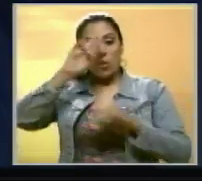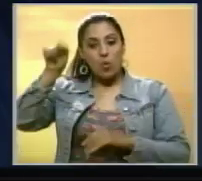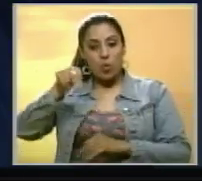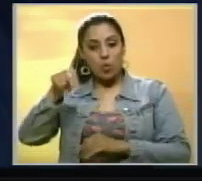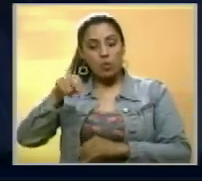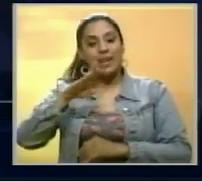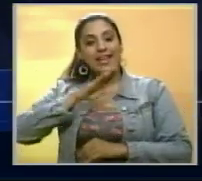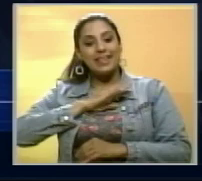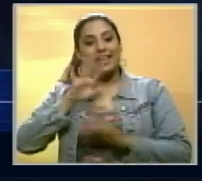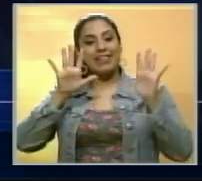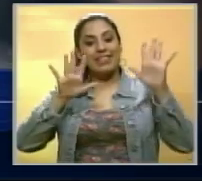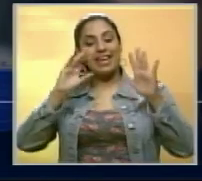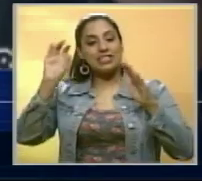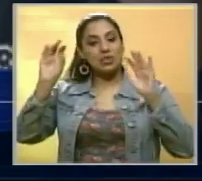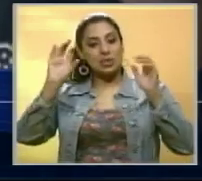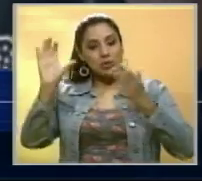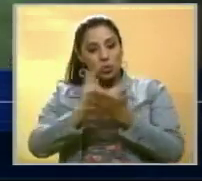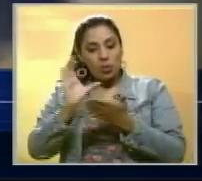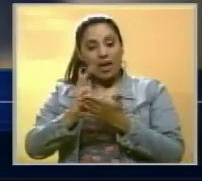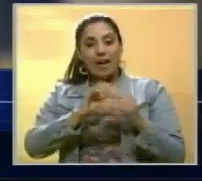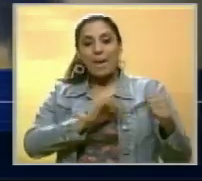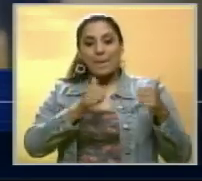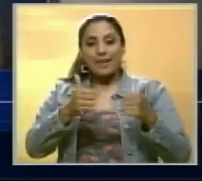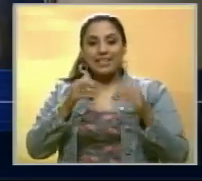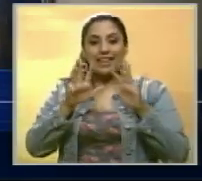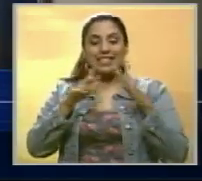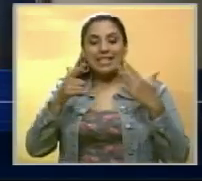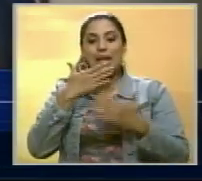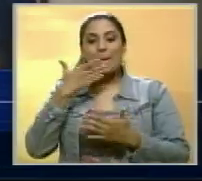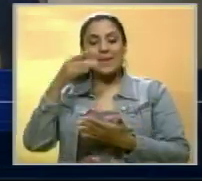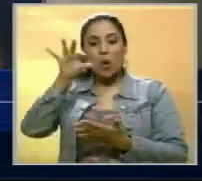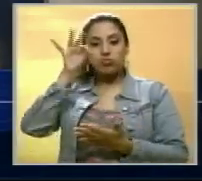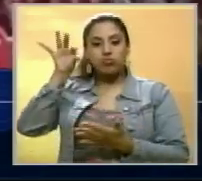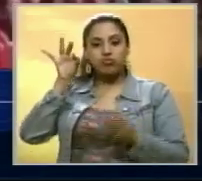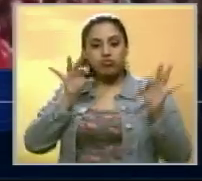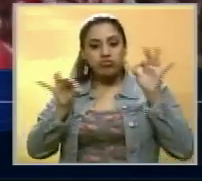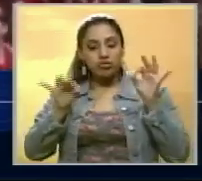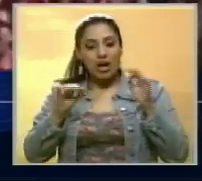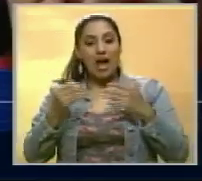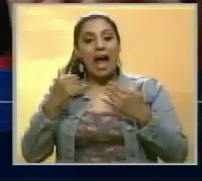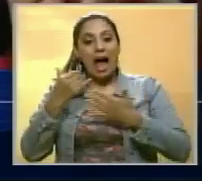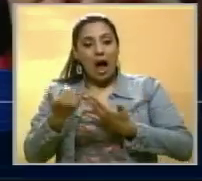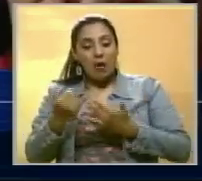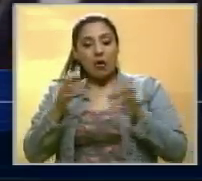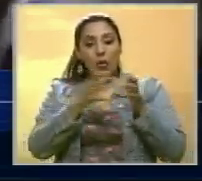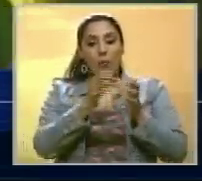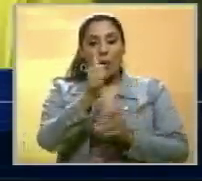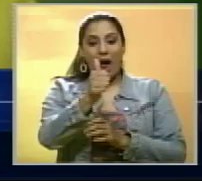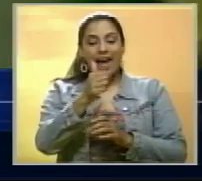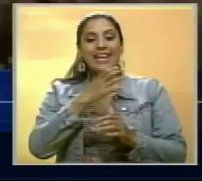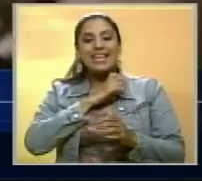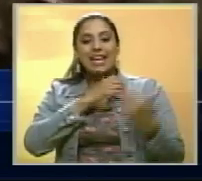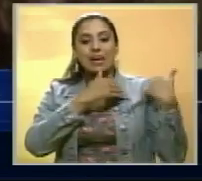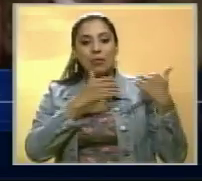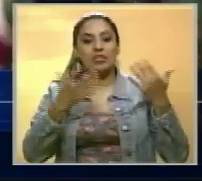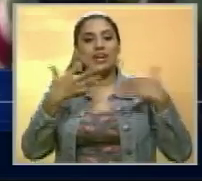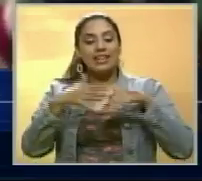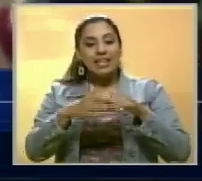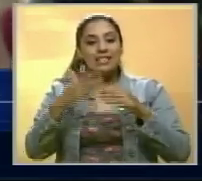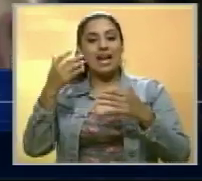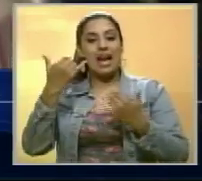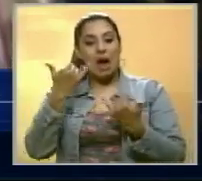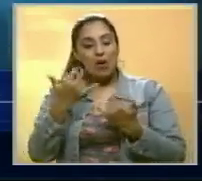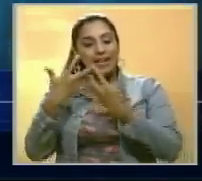Unidos y contará con 10 ciudades anfitrionas que albergarán a las 16 mejores selecciones del continente. El grupo A está integrado por Estados Unidos, Colombia, Costa Rica